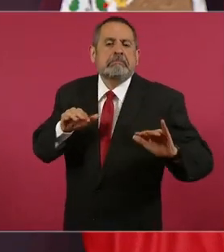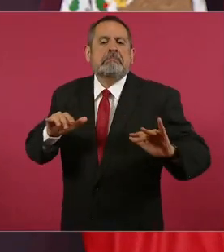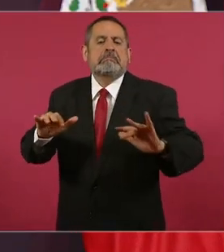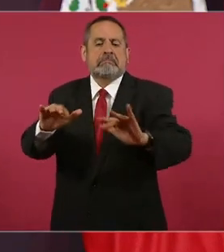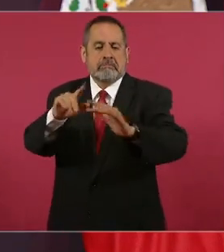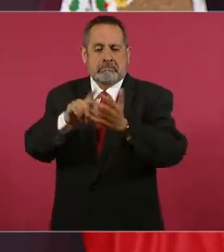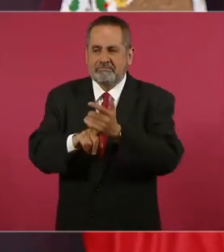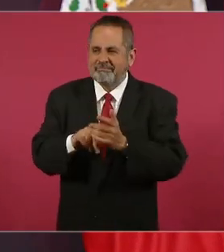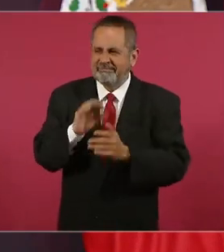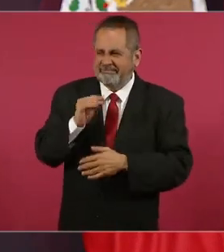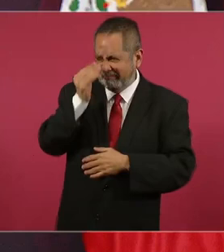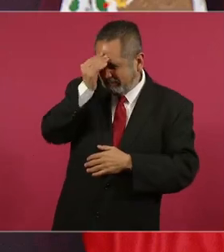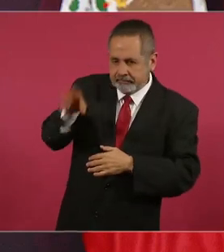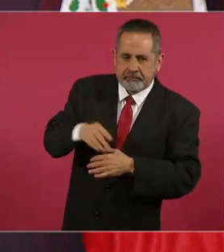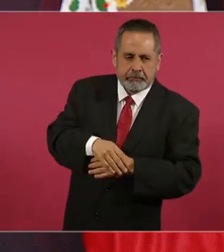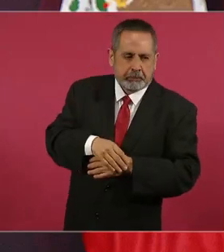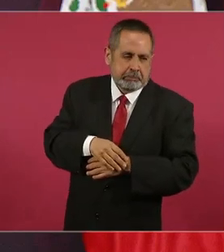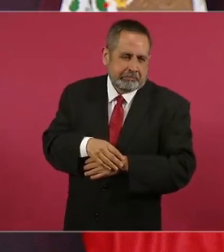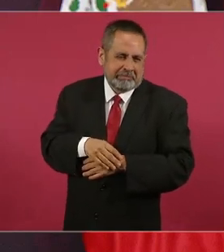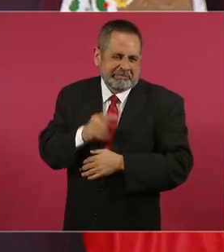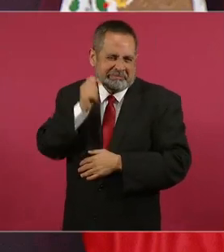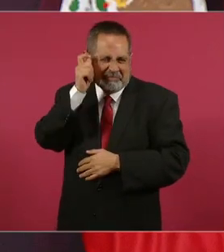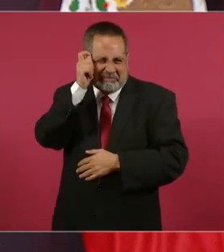pueda tener éxito?